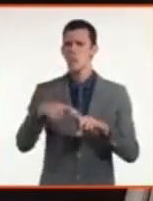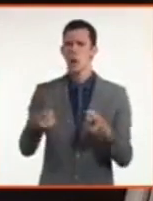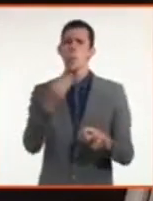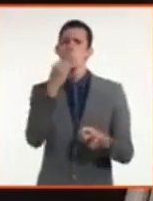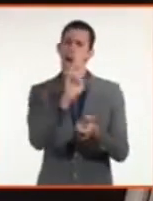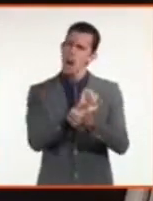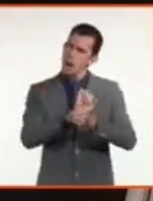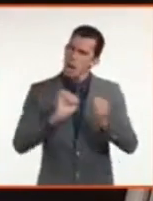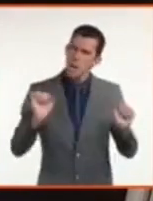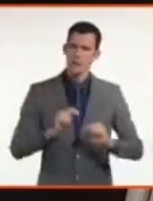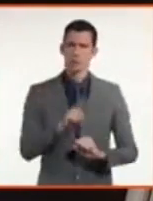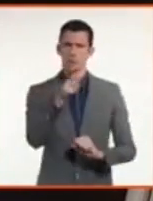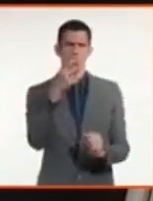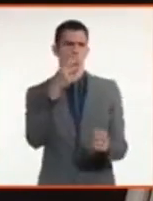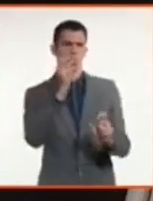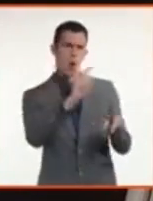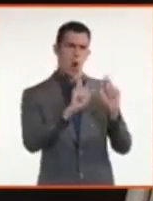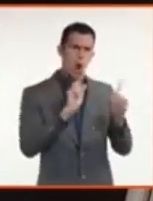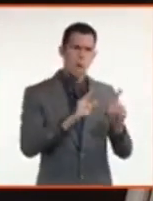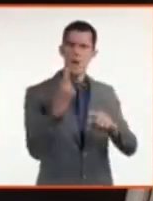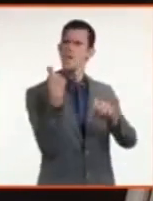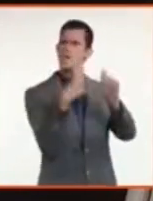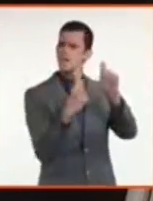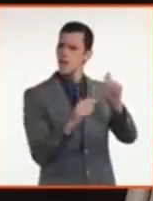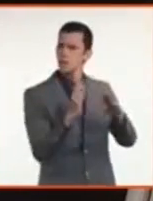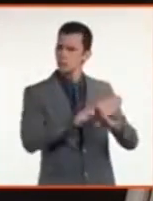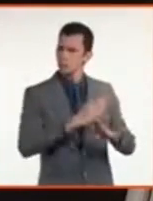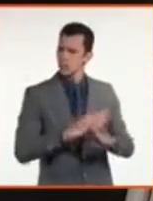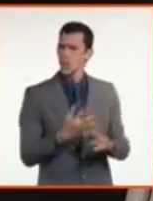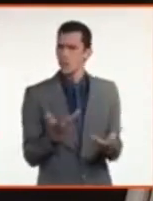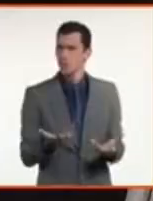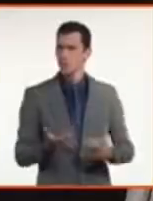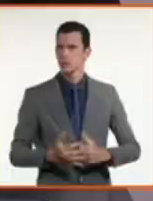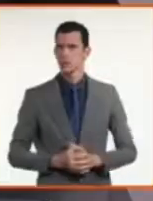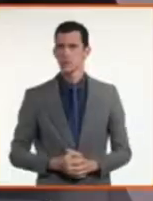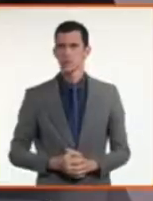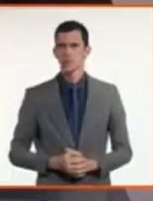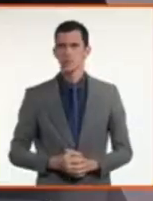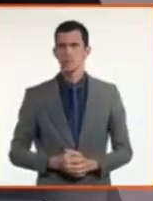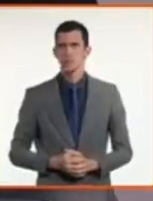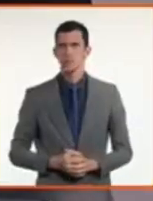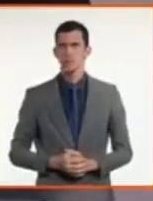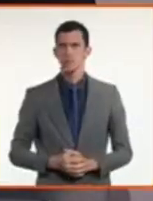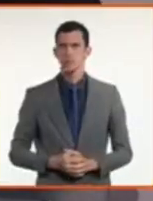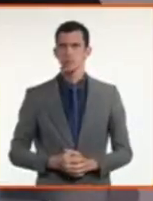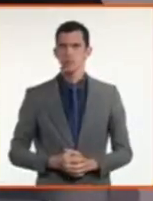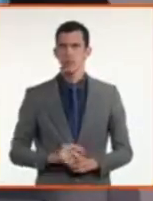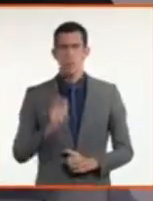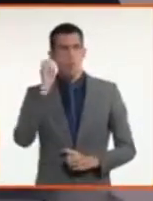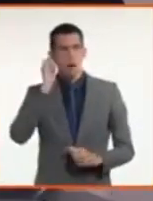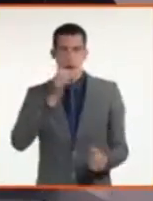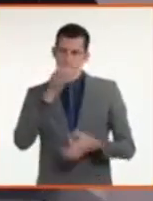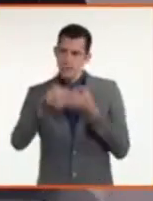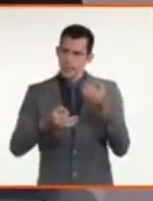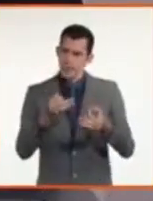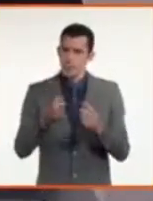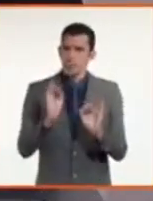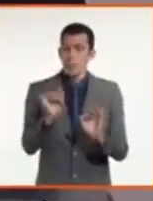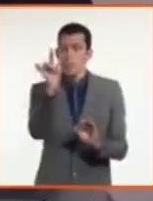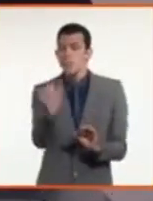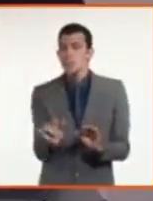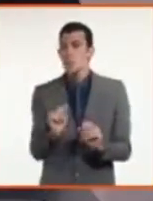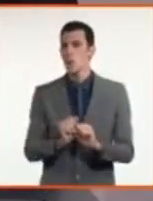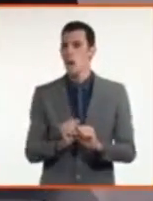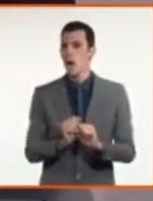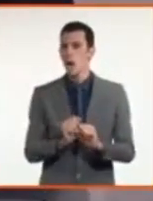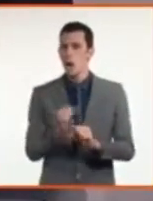las que se compra el dólar en el mercado cambiario es el menos favorecido de todas las divisas ya decía que con la vista futuro con